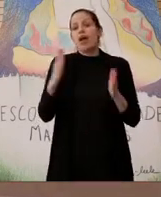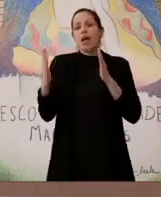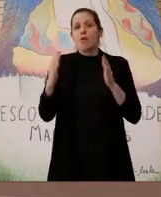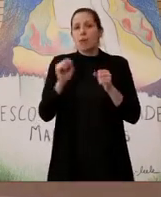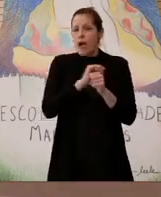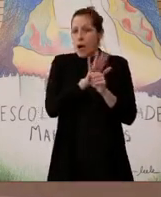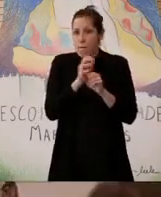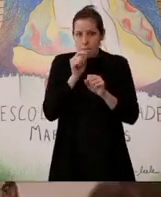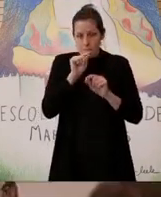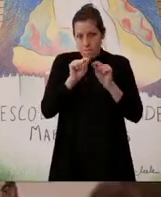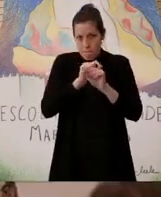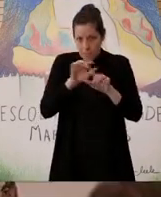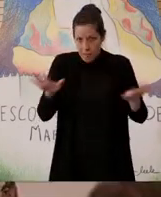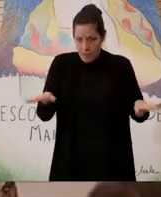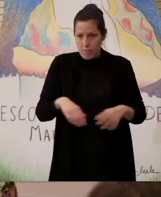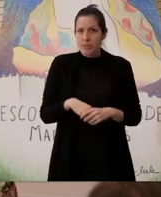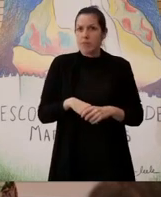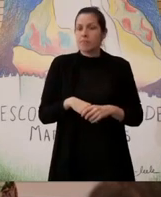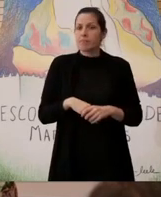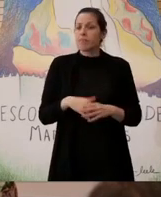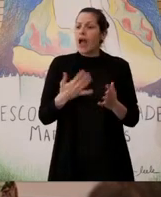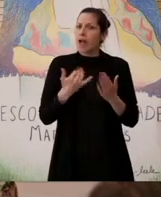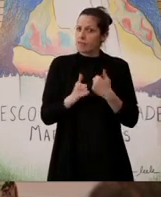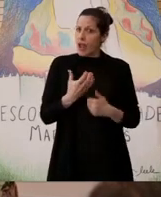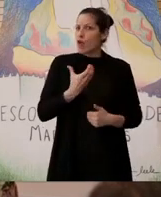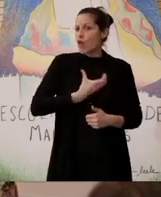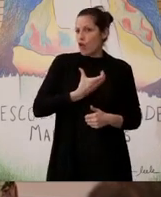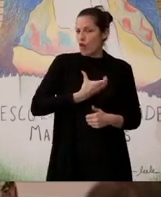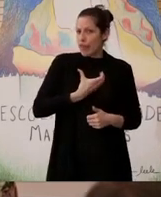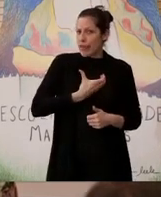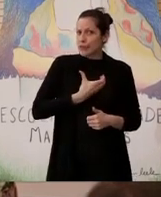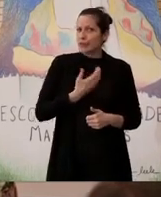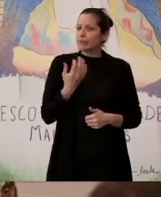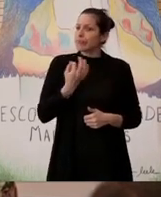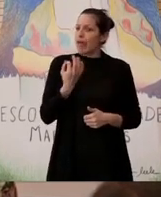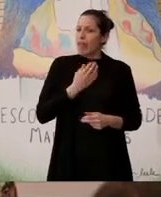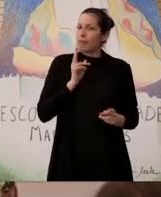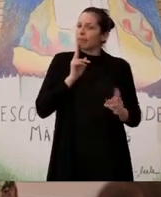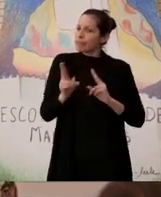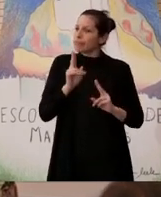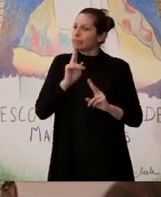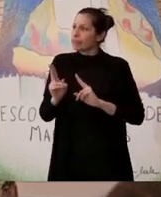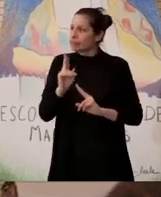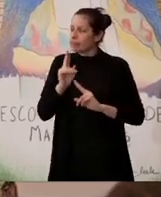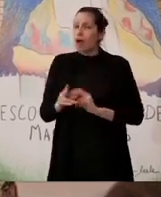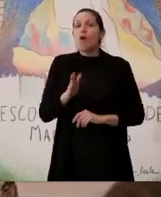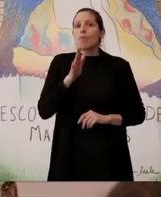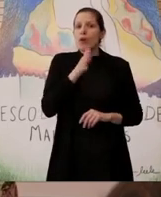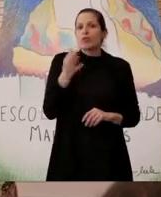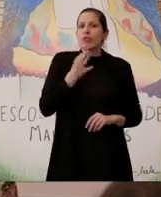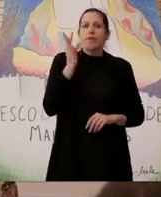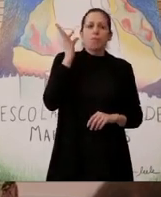hay importantes recortes los concellos tenían que dar esa respuesta por eso tienen que haber muelleres por eso tiene que haber feministas respecto